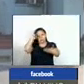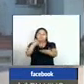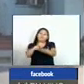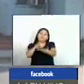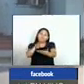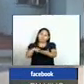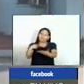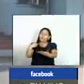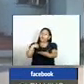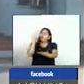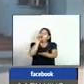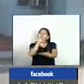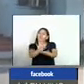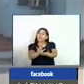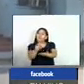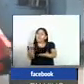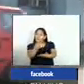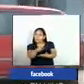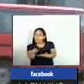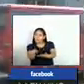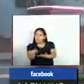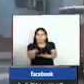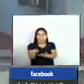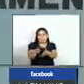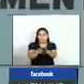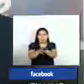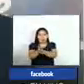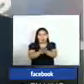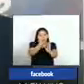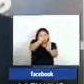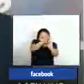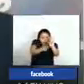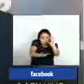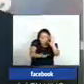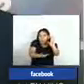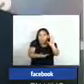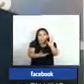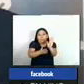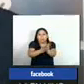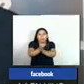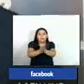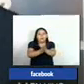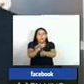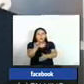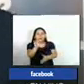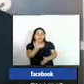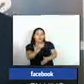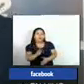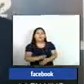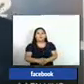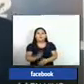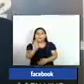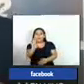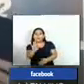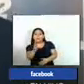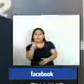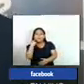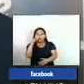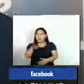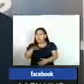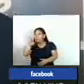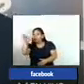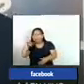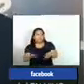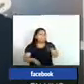decía mire pero a los salvadoreños no le interesa una memoria de labores en la cual usted ponga los viajes que usted